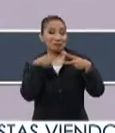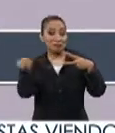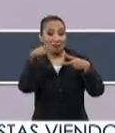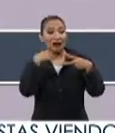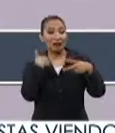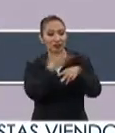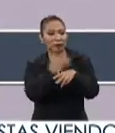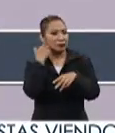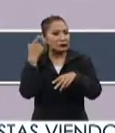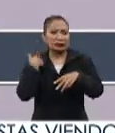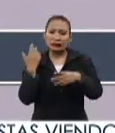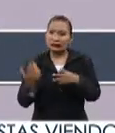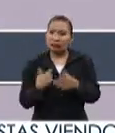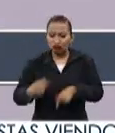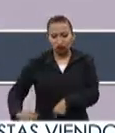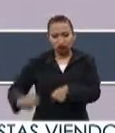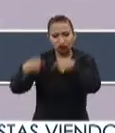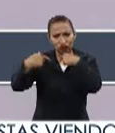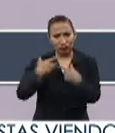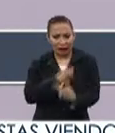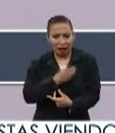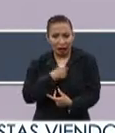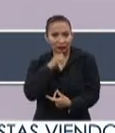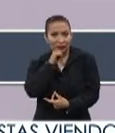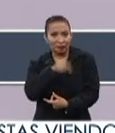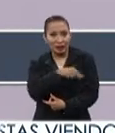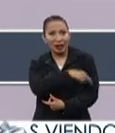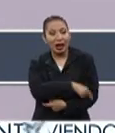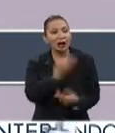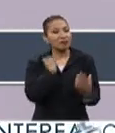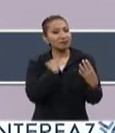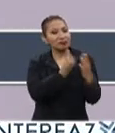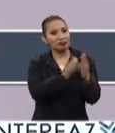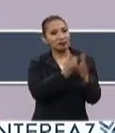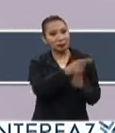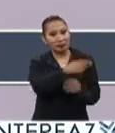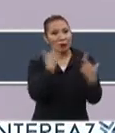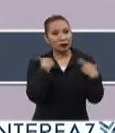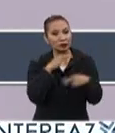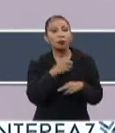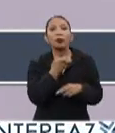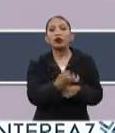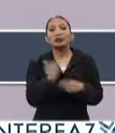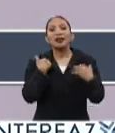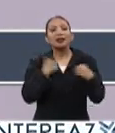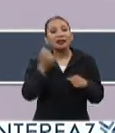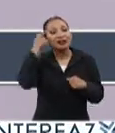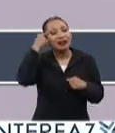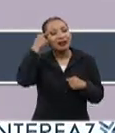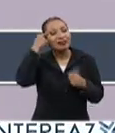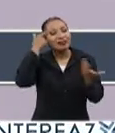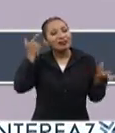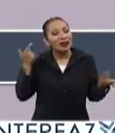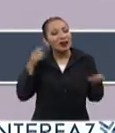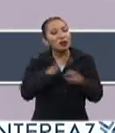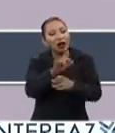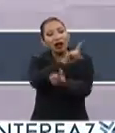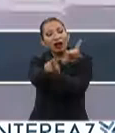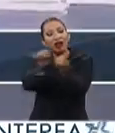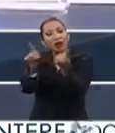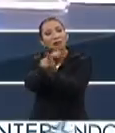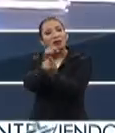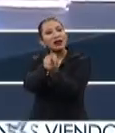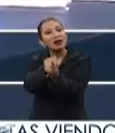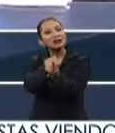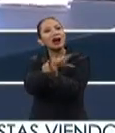madres que acompañan durante este proceso y a quienes también capacitamos, de manera que entiendan cuál es la convivencia que